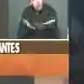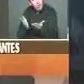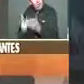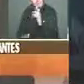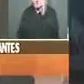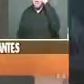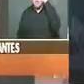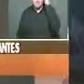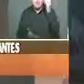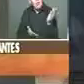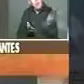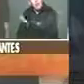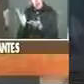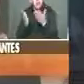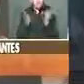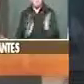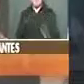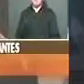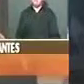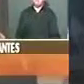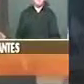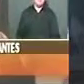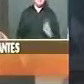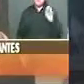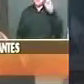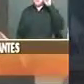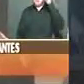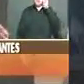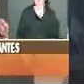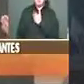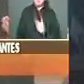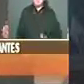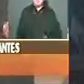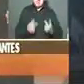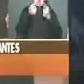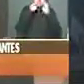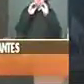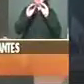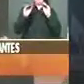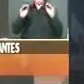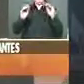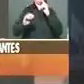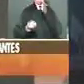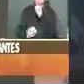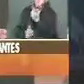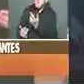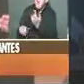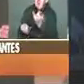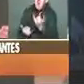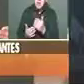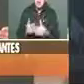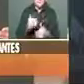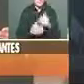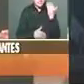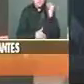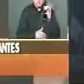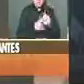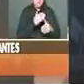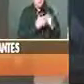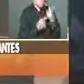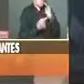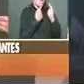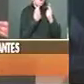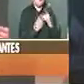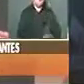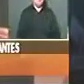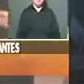absolutamente nada. Es que vuelvo y digo, no es posible que el gobierno Santos haya anunciado con bombos y platillos que arranca la negociación